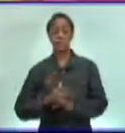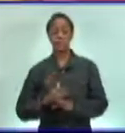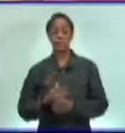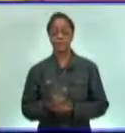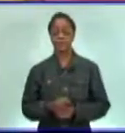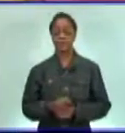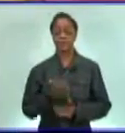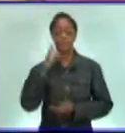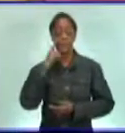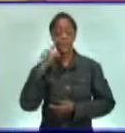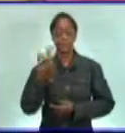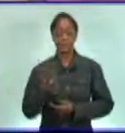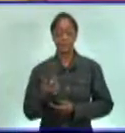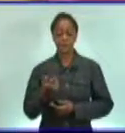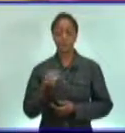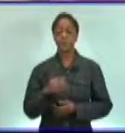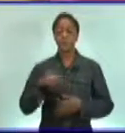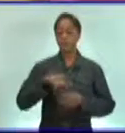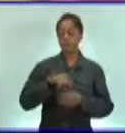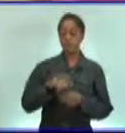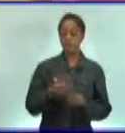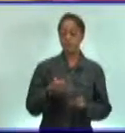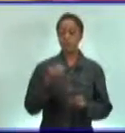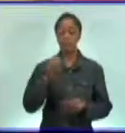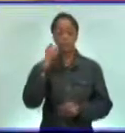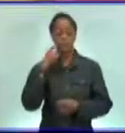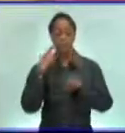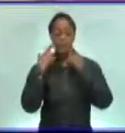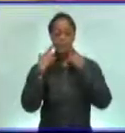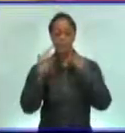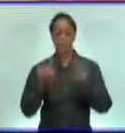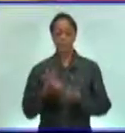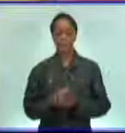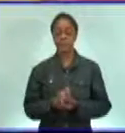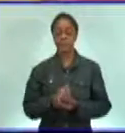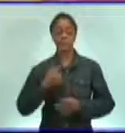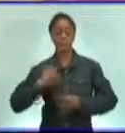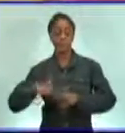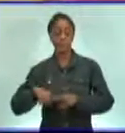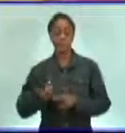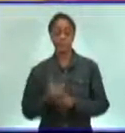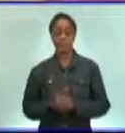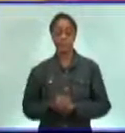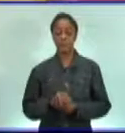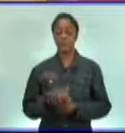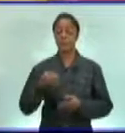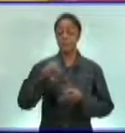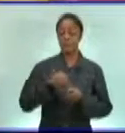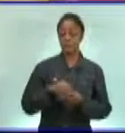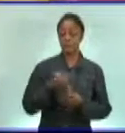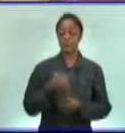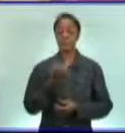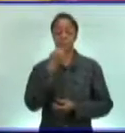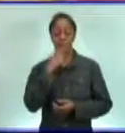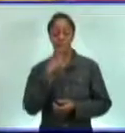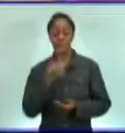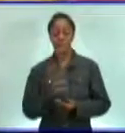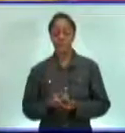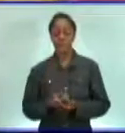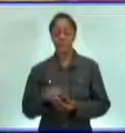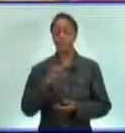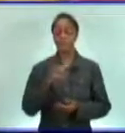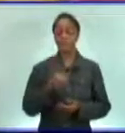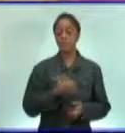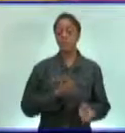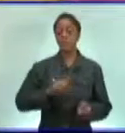Ya hemos visto que el núcleo es el más importante, pero hay otros que se encargan de digerir los alimentos o de